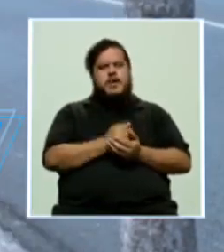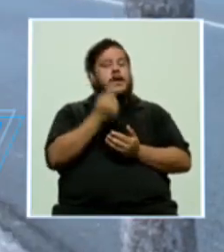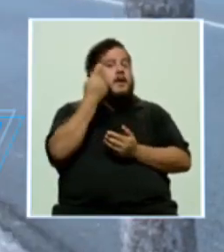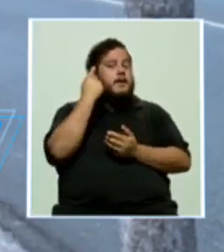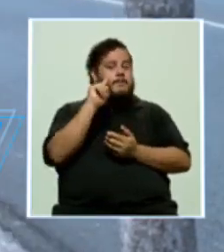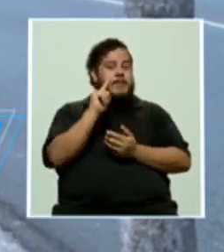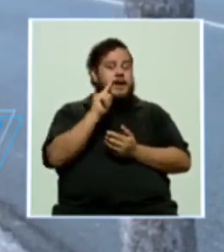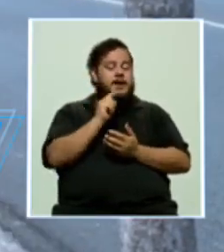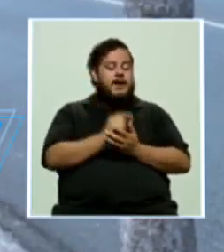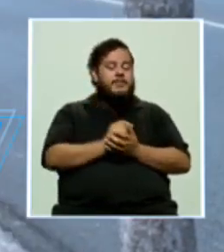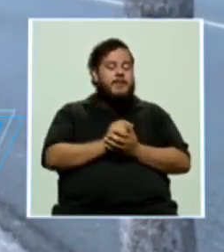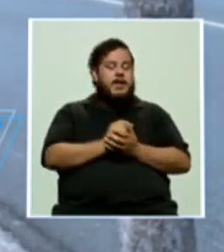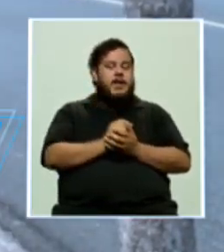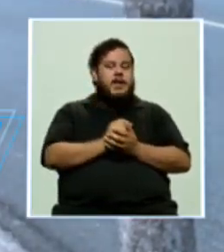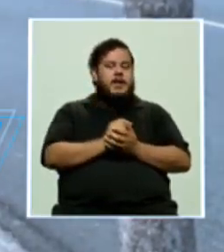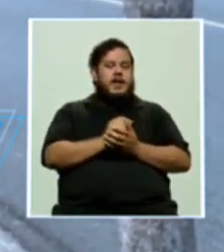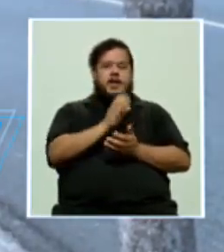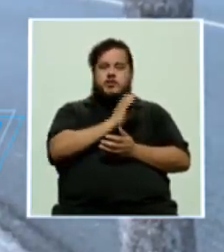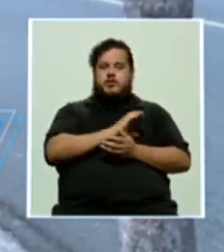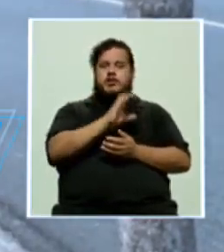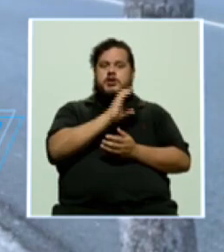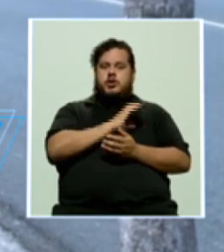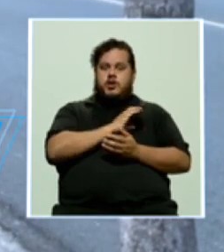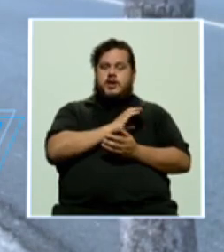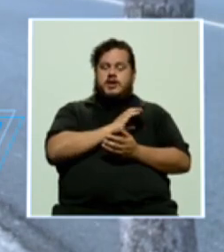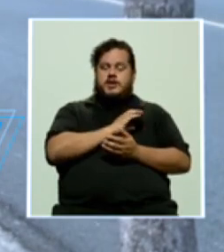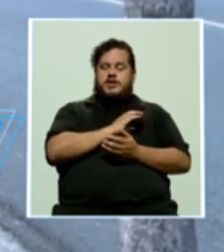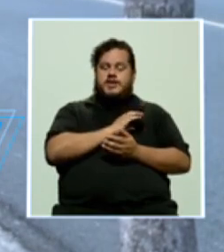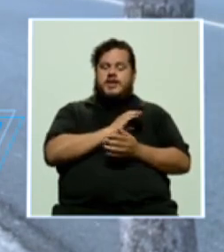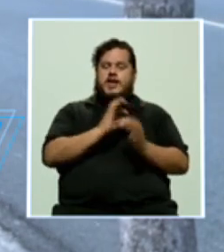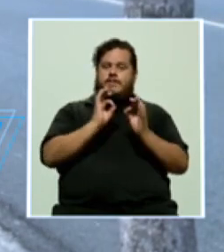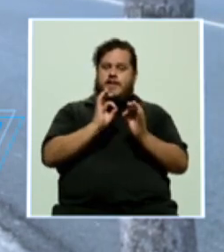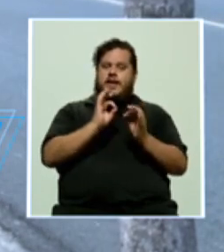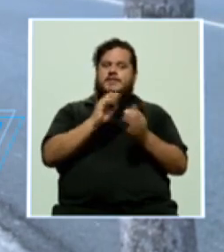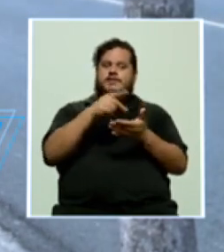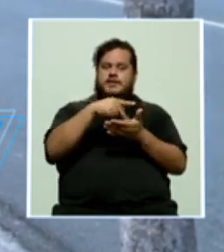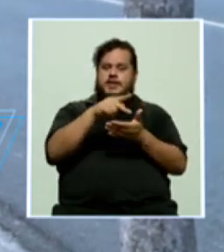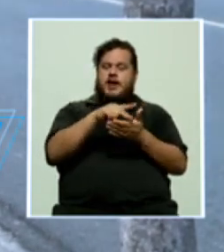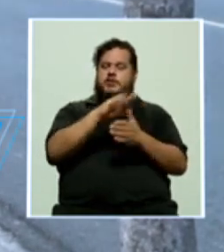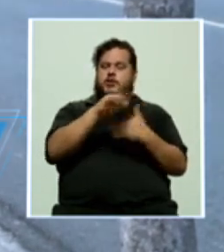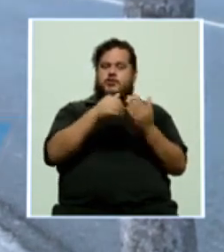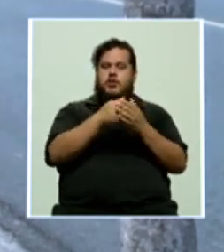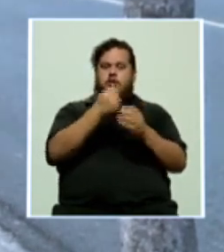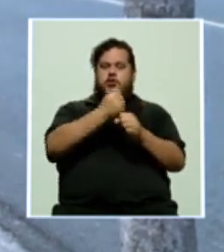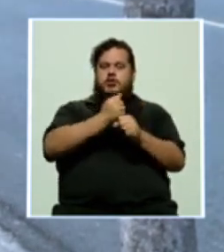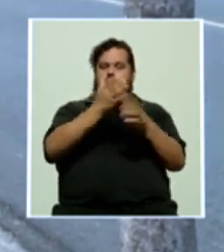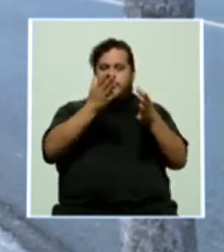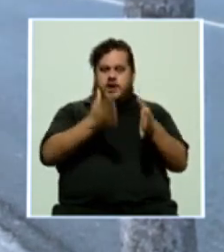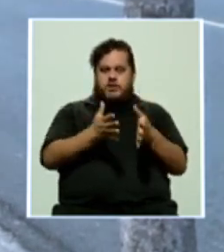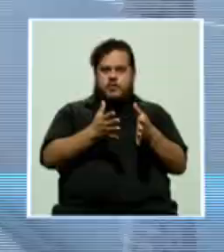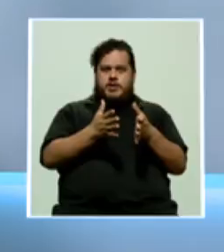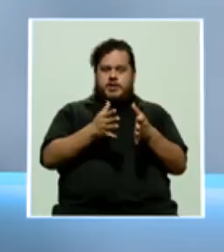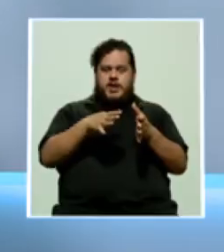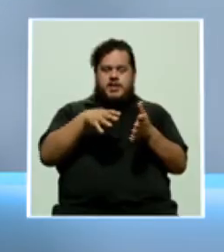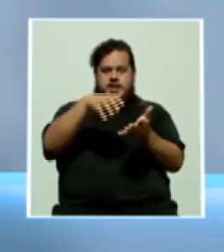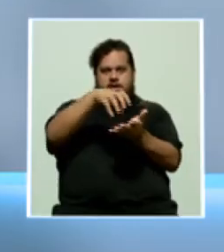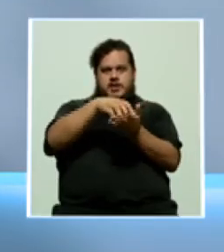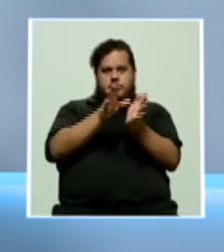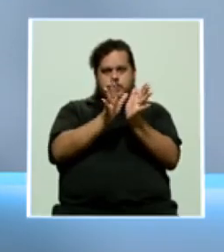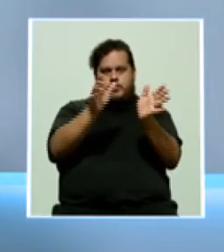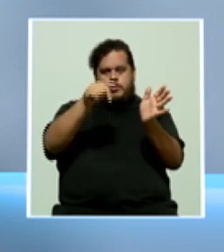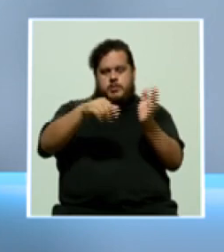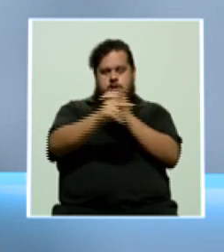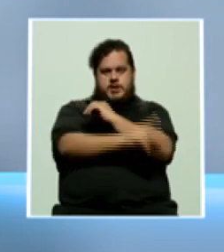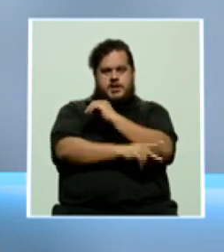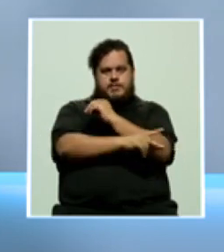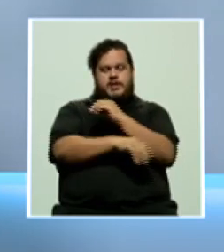para las condiciones de vida y salarios de todos los trabajadores del sector público de este país. Bueno, y como